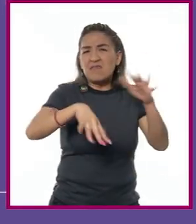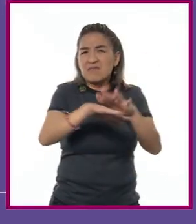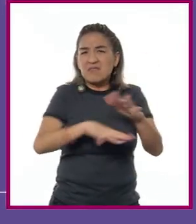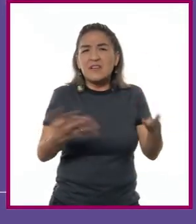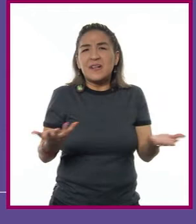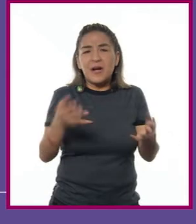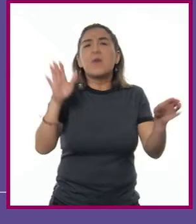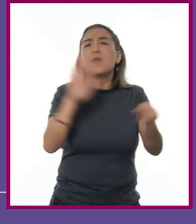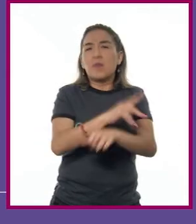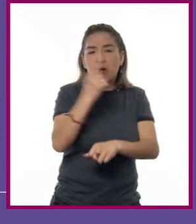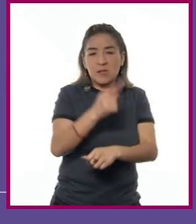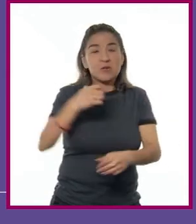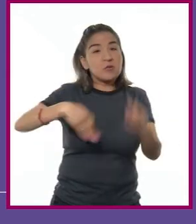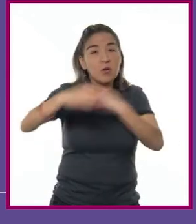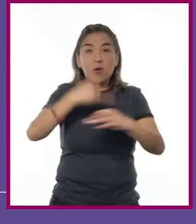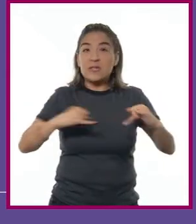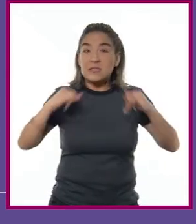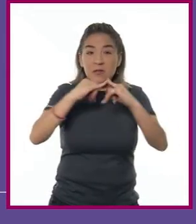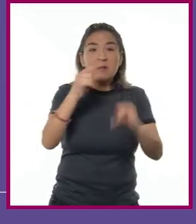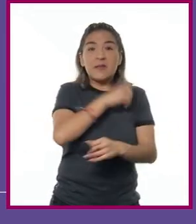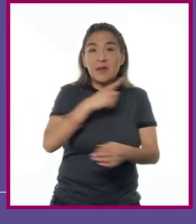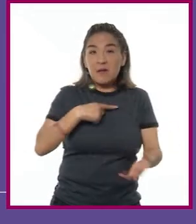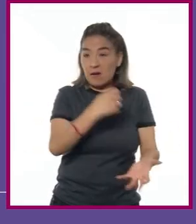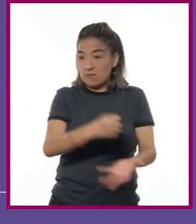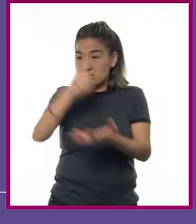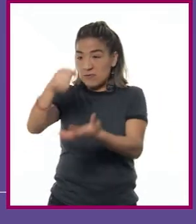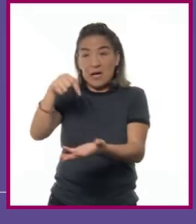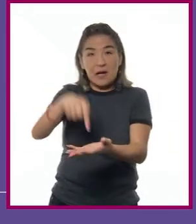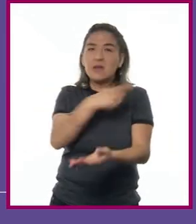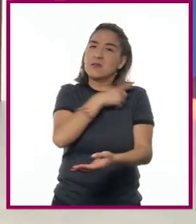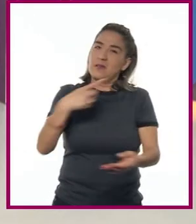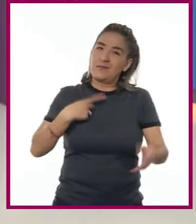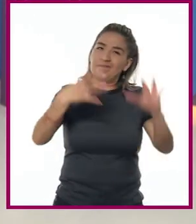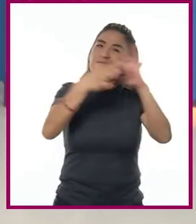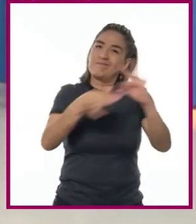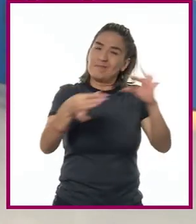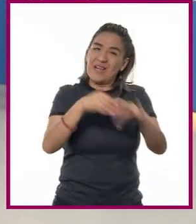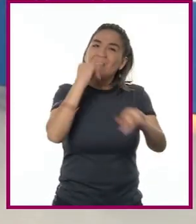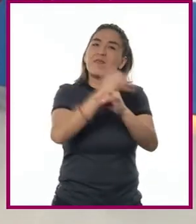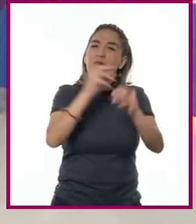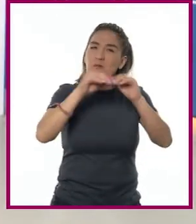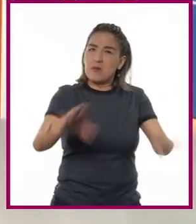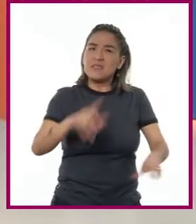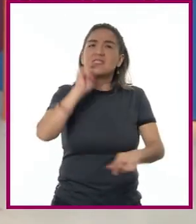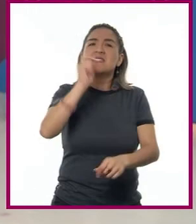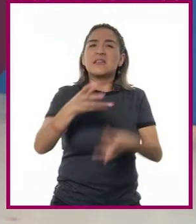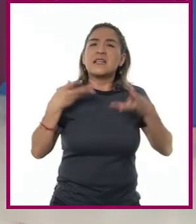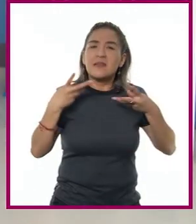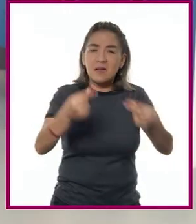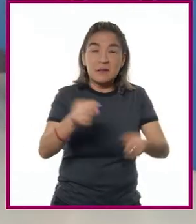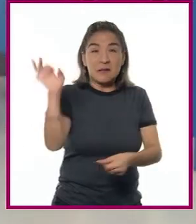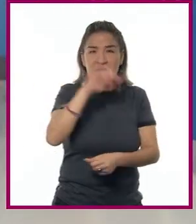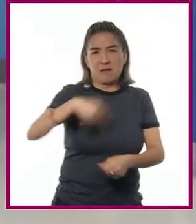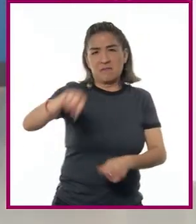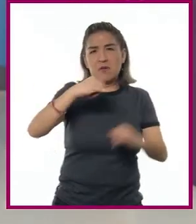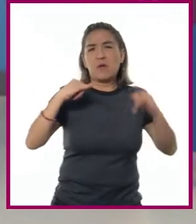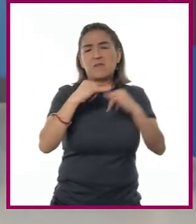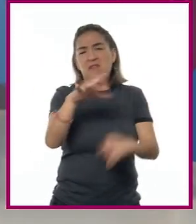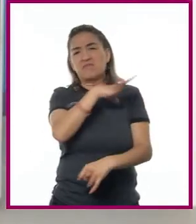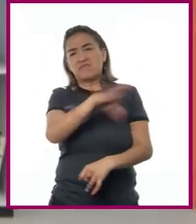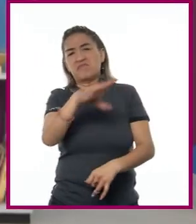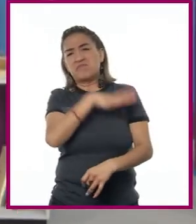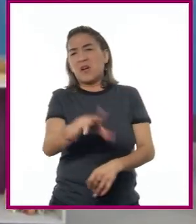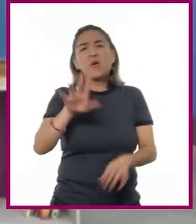reciben financiamiento público están obligadas a rendir cuentas. Si estas instancias se negaran o